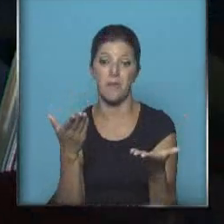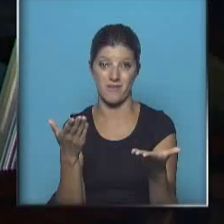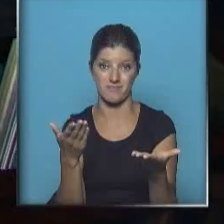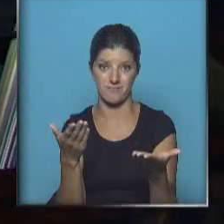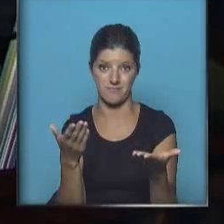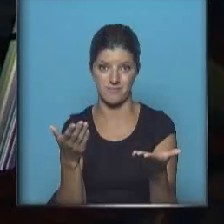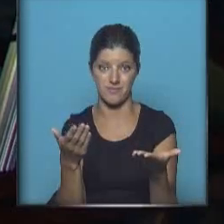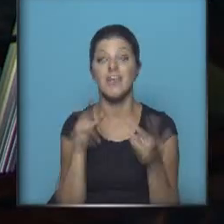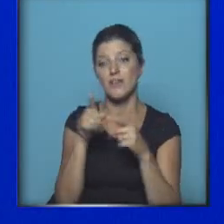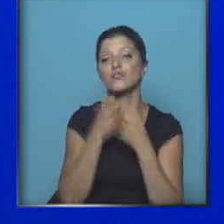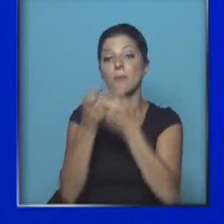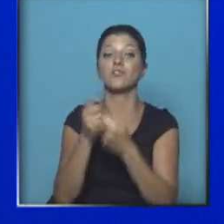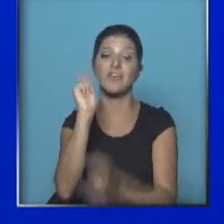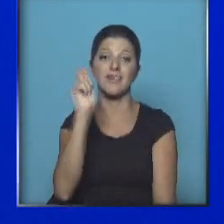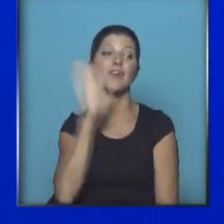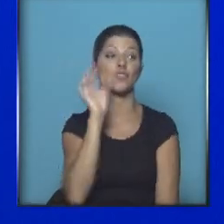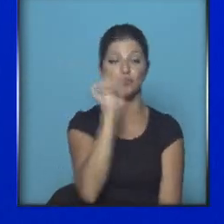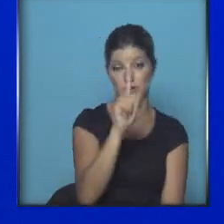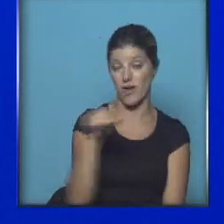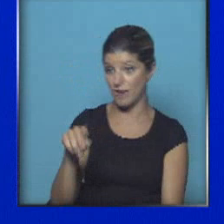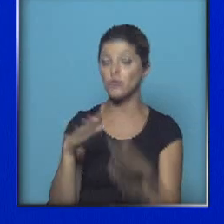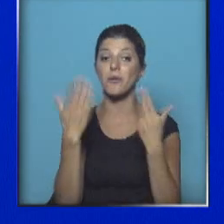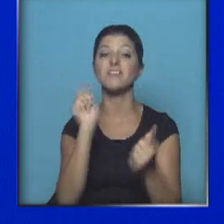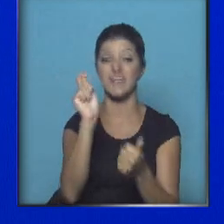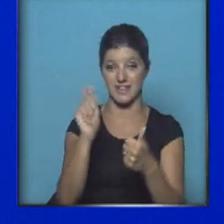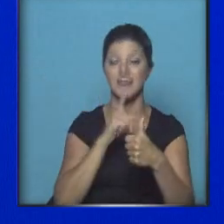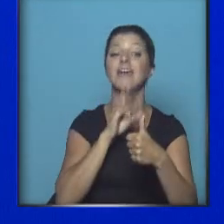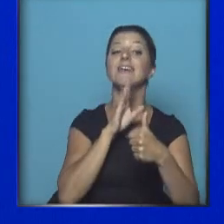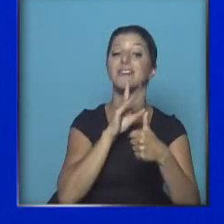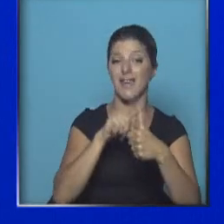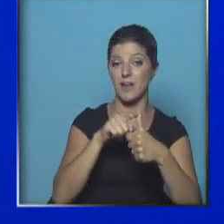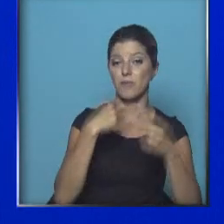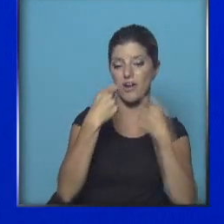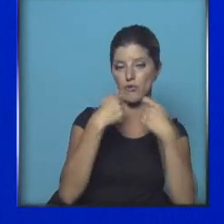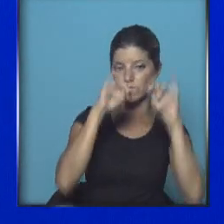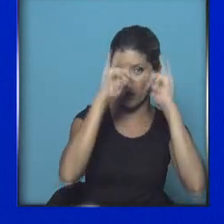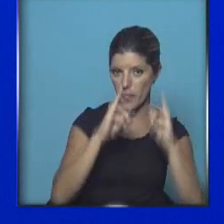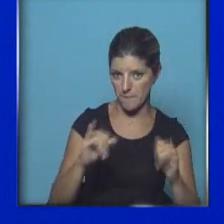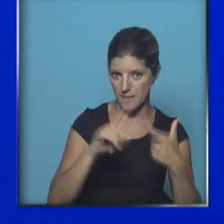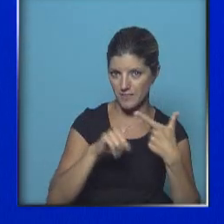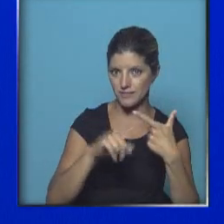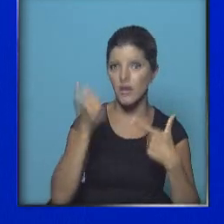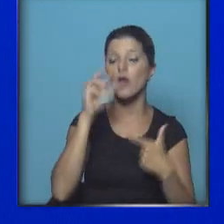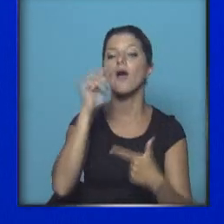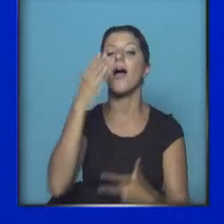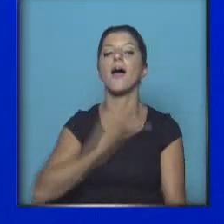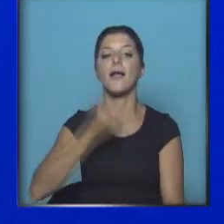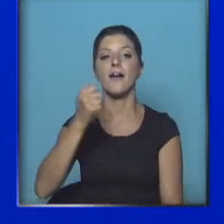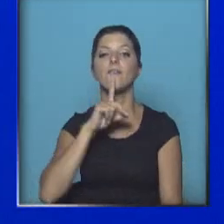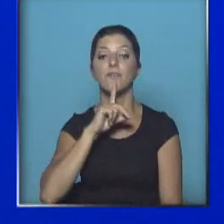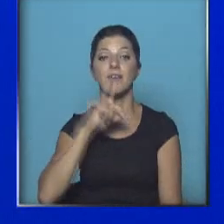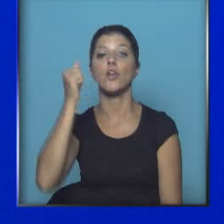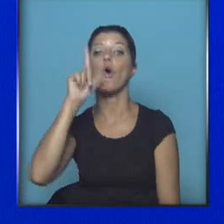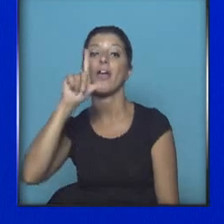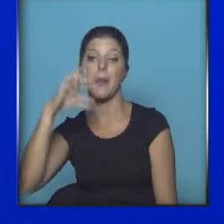es apoyado por Estados Unidos, esto le conviene a Israel porque estaban en plena negociación de paz con Arafat, con la OLP y